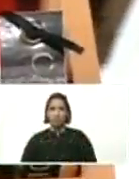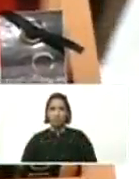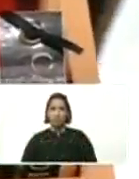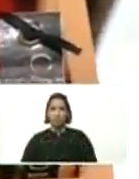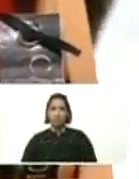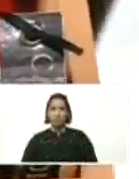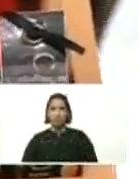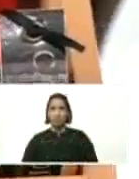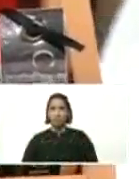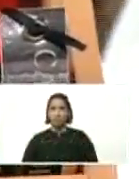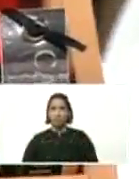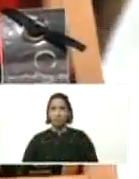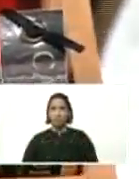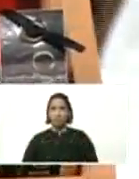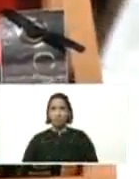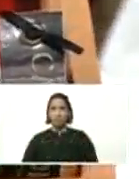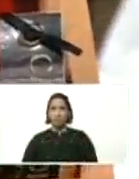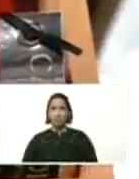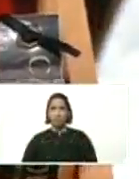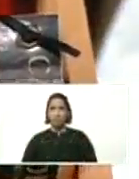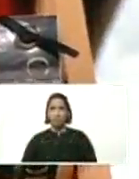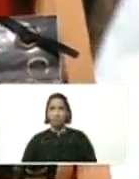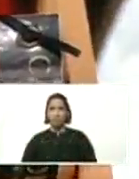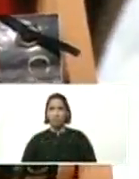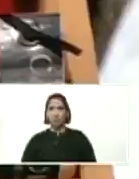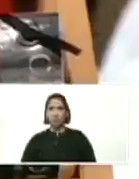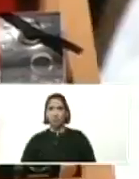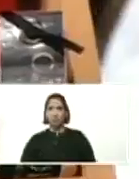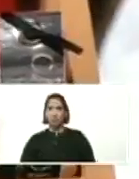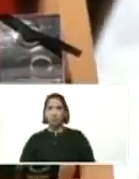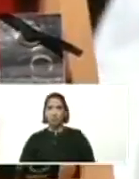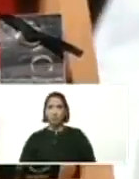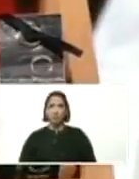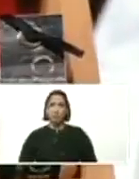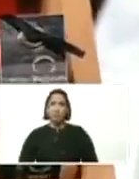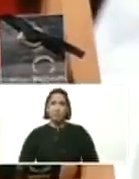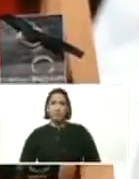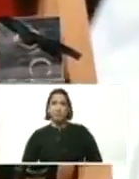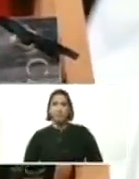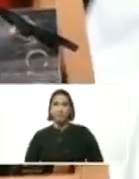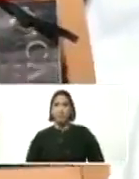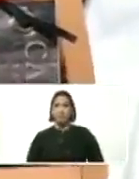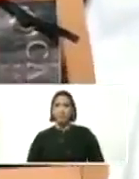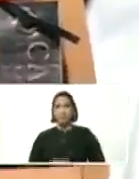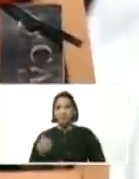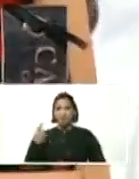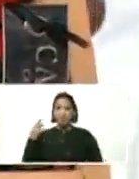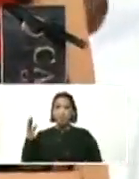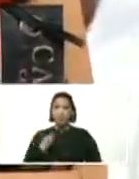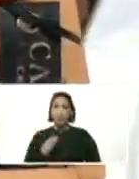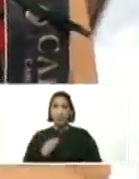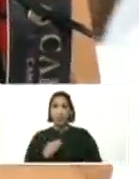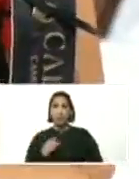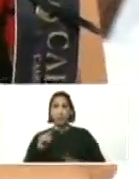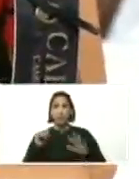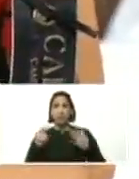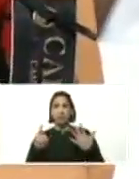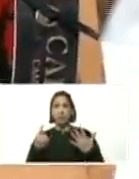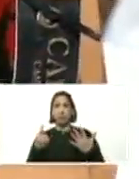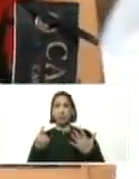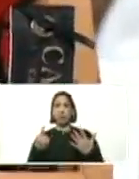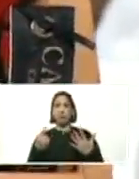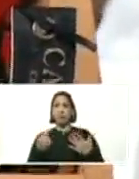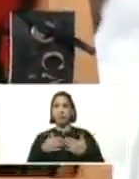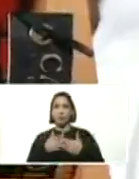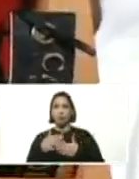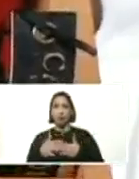temporada. Casas de Papel tiene 5 temporadas. Y viene la 6ta temporada de Casas de Papel, no me la